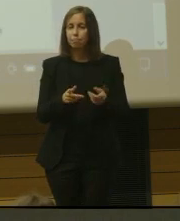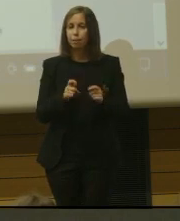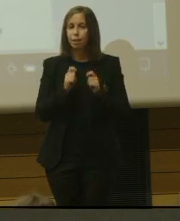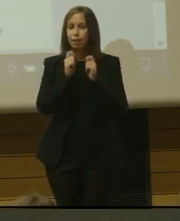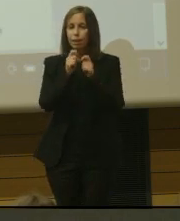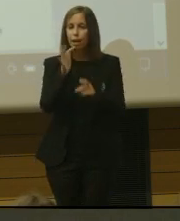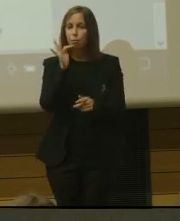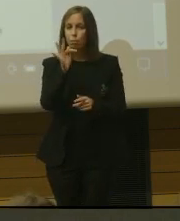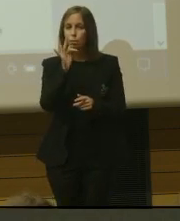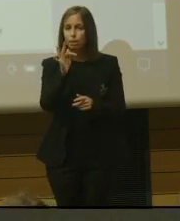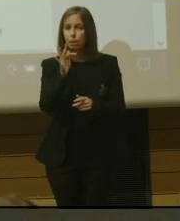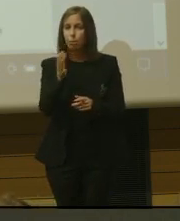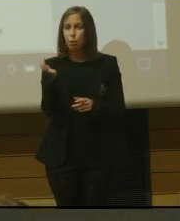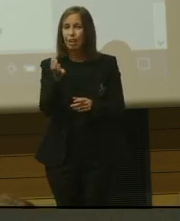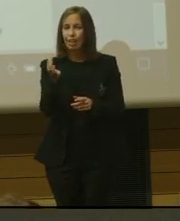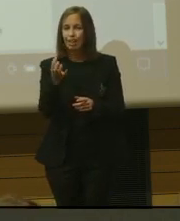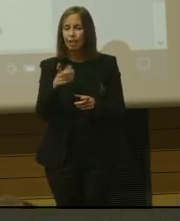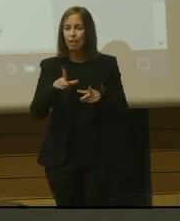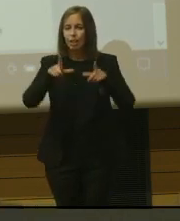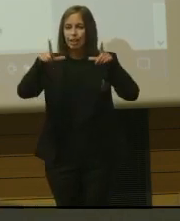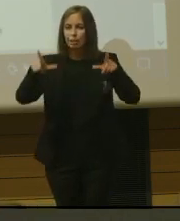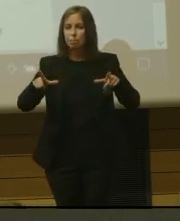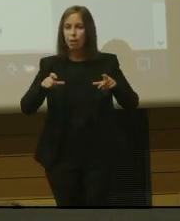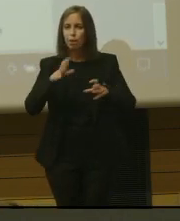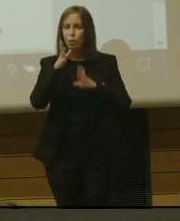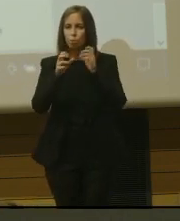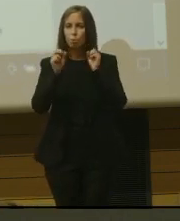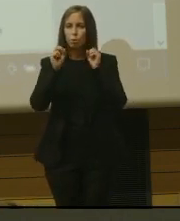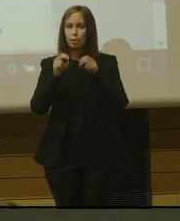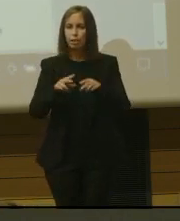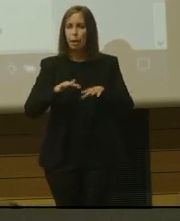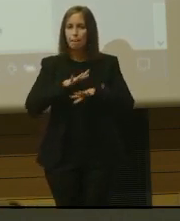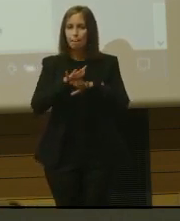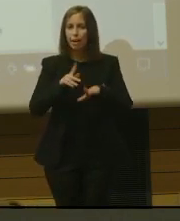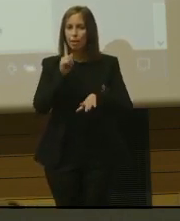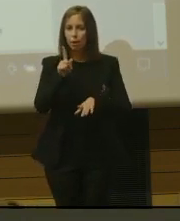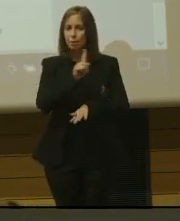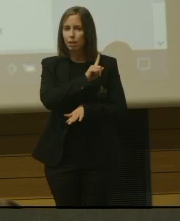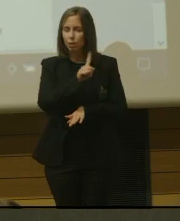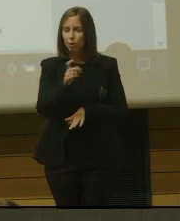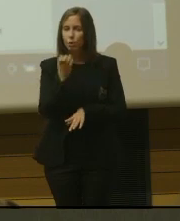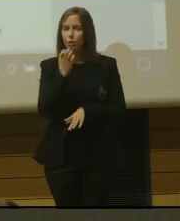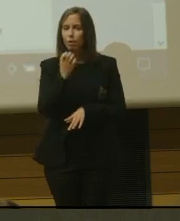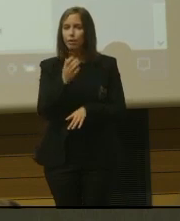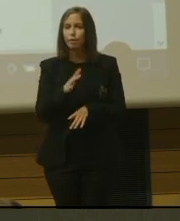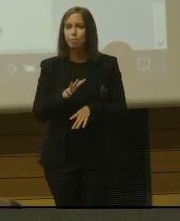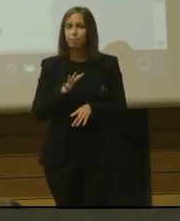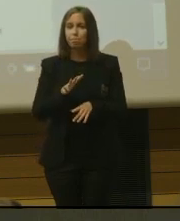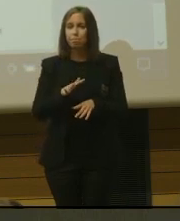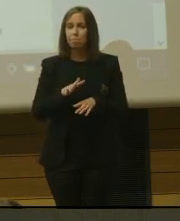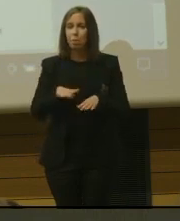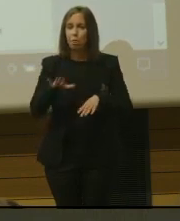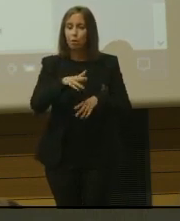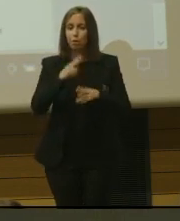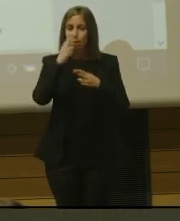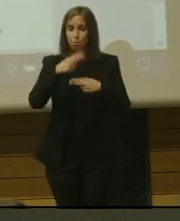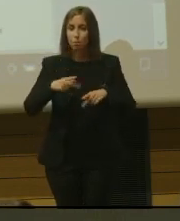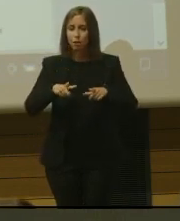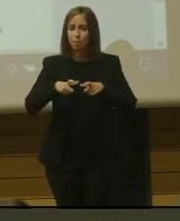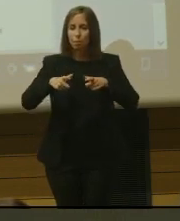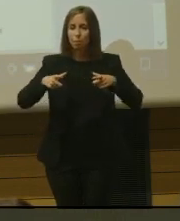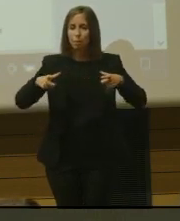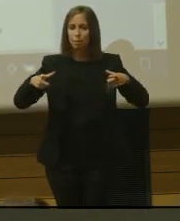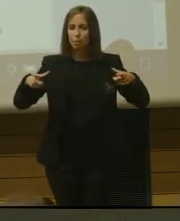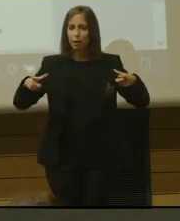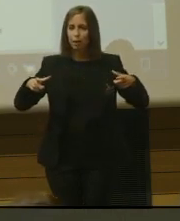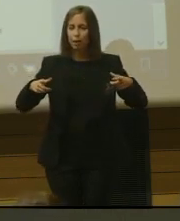aumentar los espacios sin humo? O sea, no solo las playas, ¿no? En aumentar, que haya más espacios públicos, en todo lo que se ha estado contando, lo que nos ha